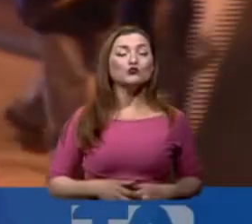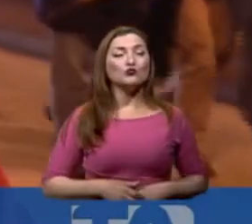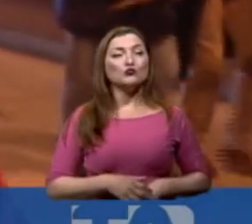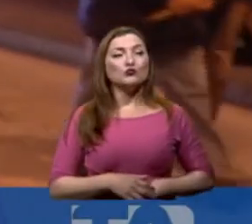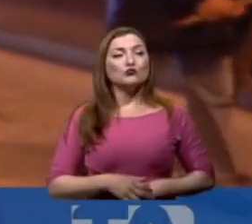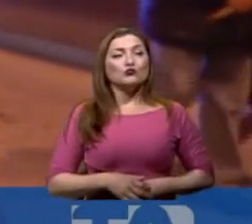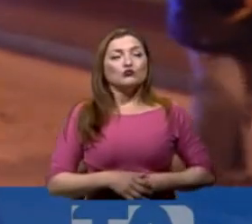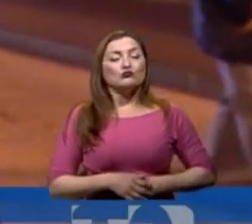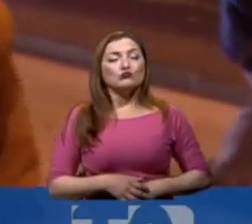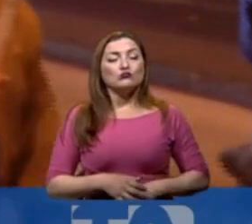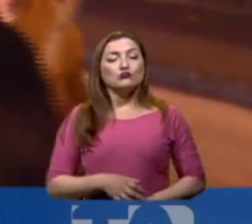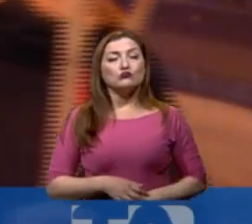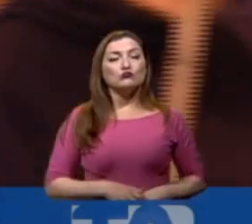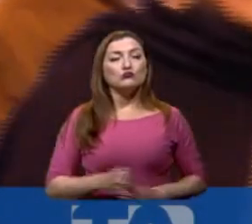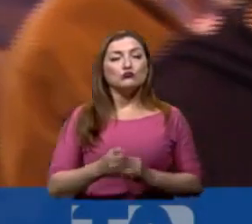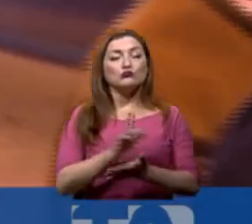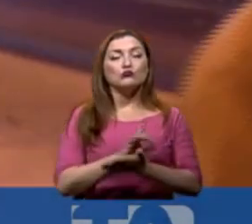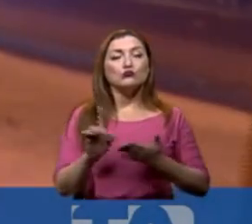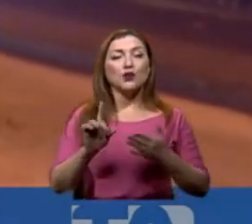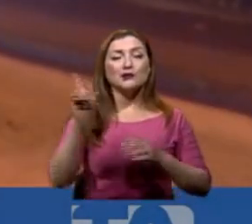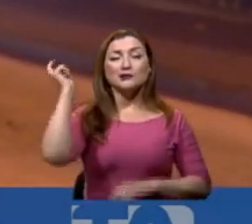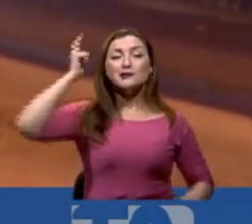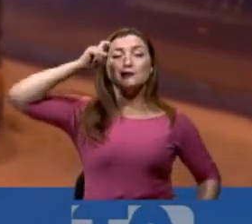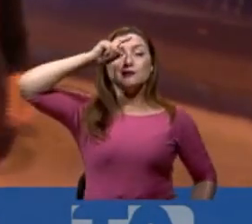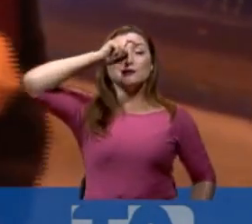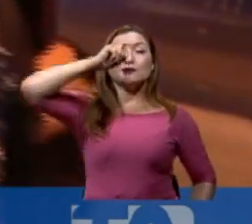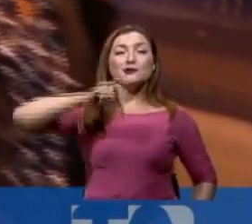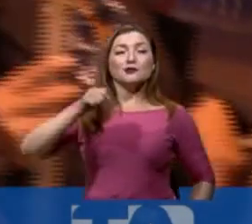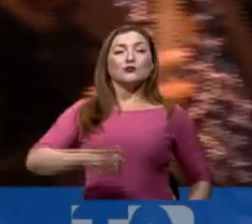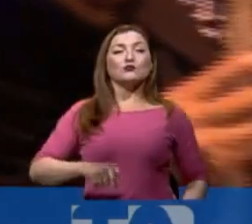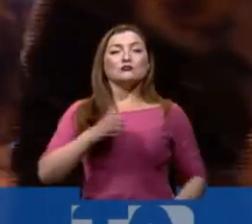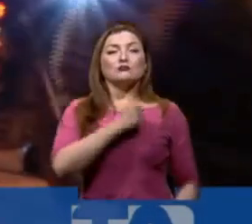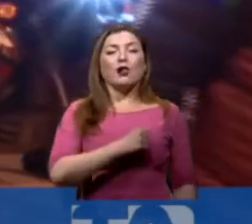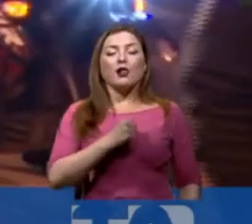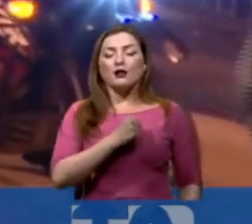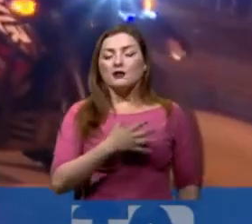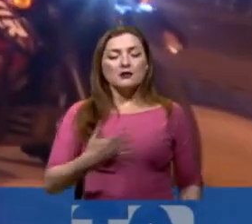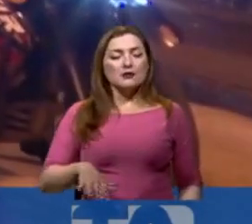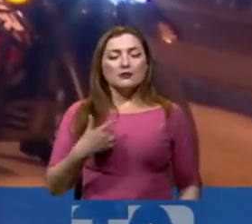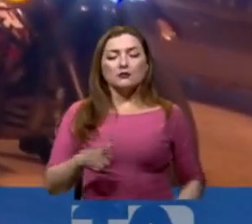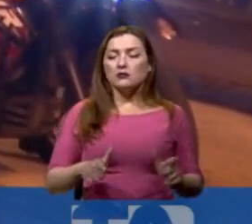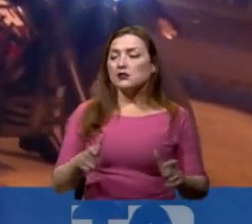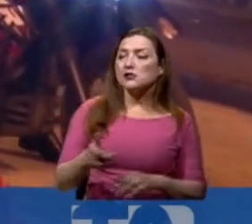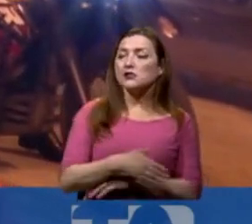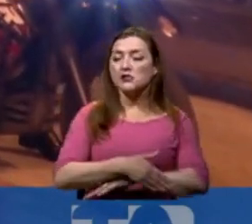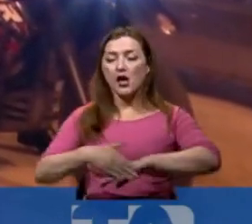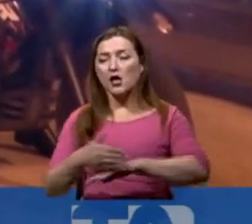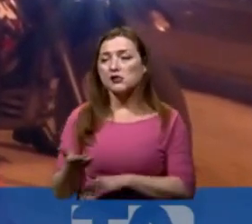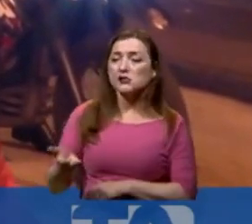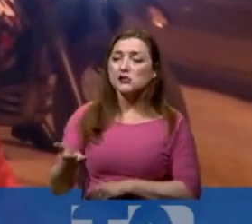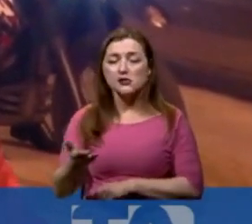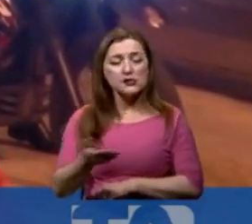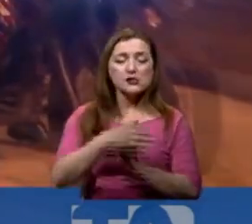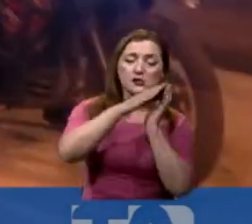que ha sido bastante complicado las últimas semanas que hemos enfrentado eso aquí en nuestros sectores. Lamentablemente la mendicidad, la toma de espacio público por gente no